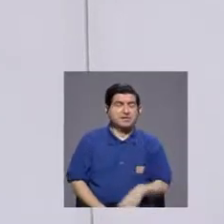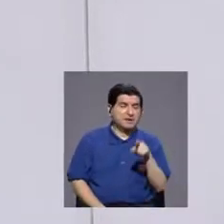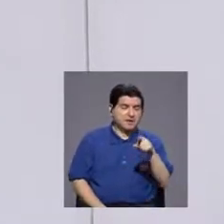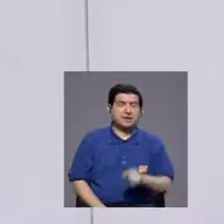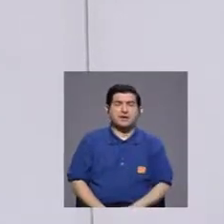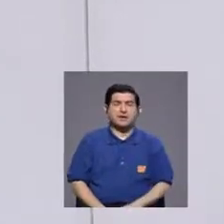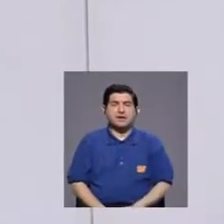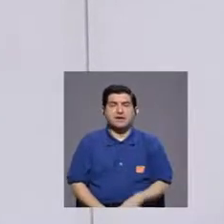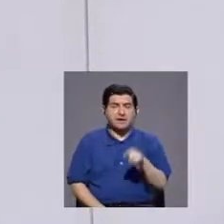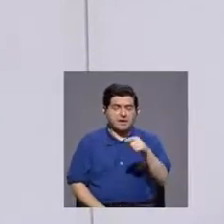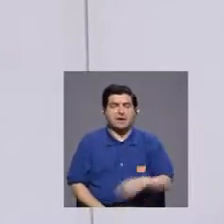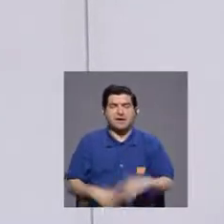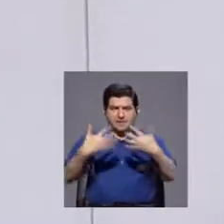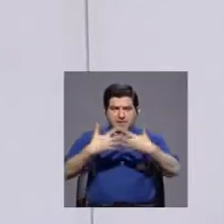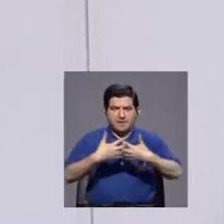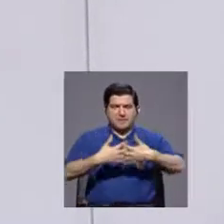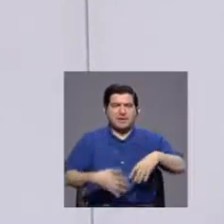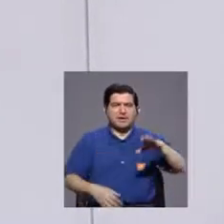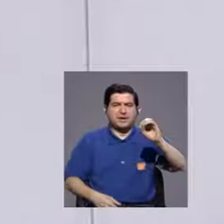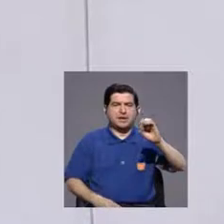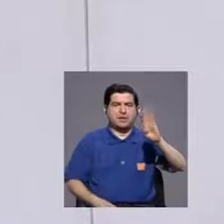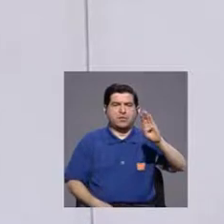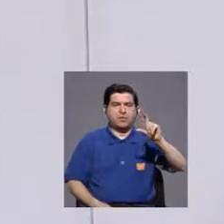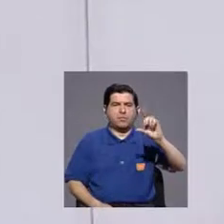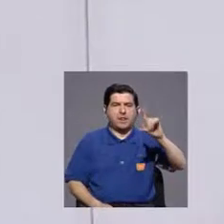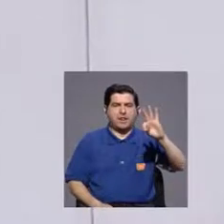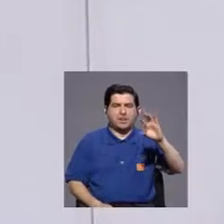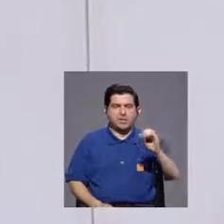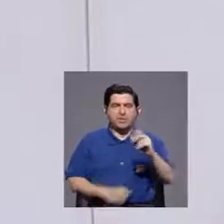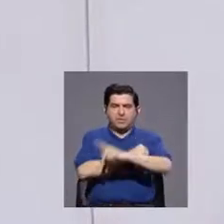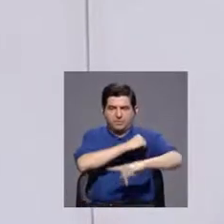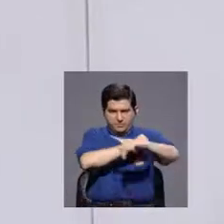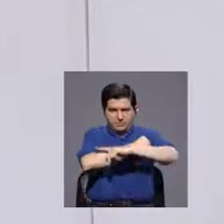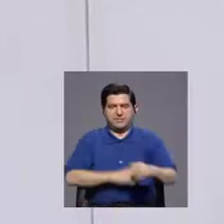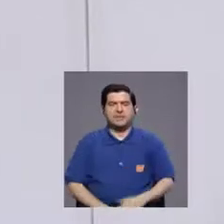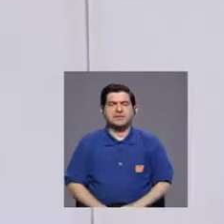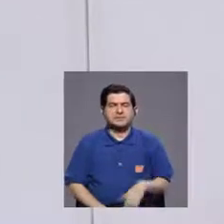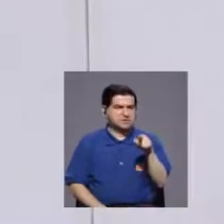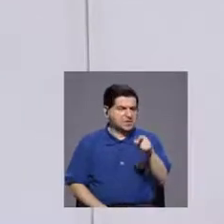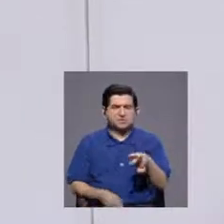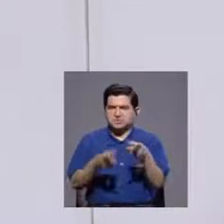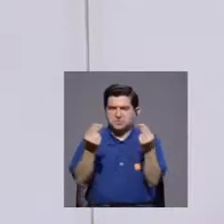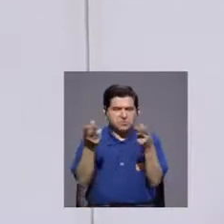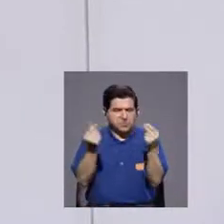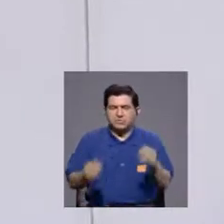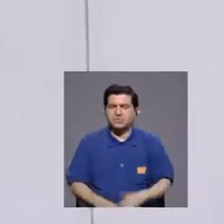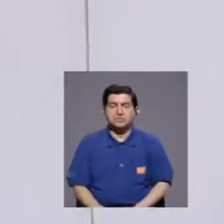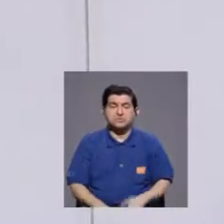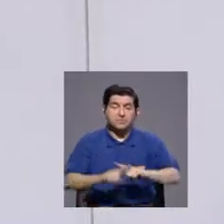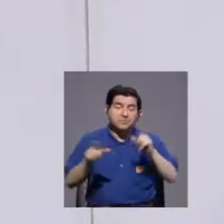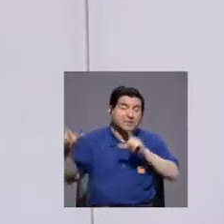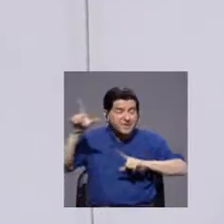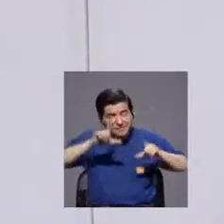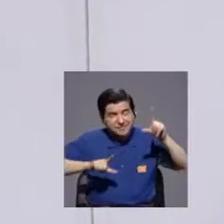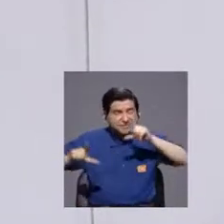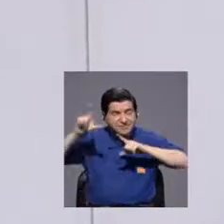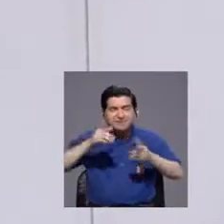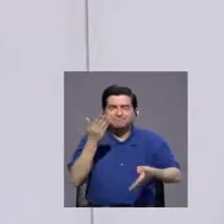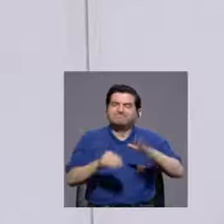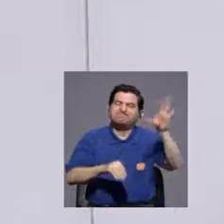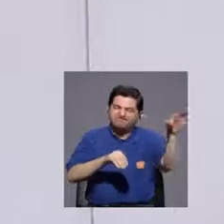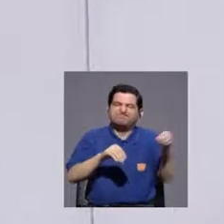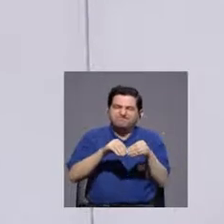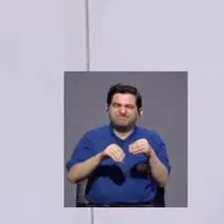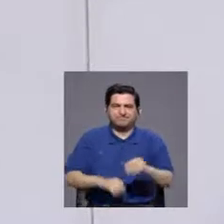para no el proyecto no no tengo ningún costo ya la parte de laboratorio tal vez si tiene un componente adicional